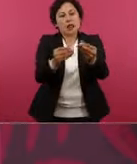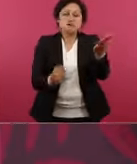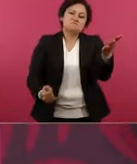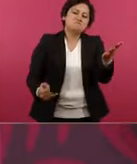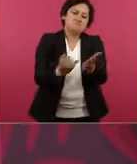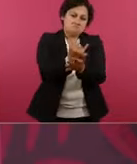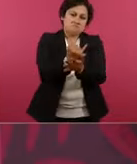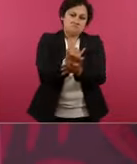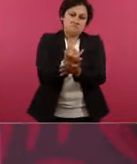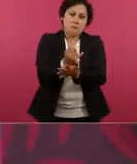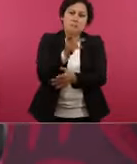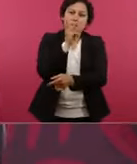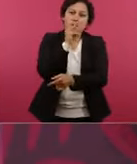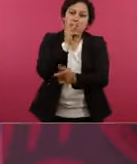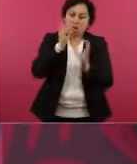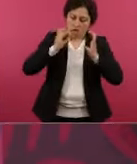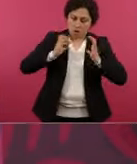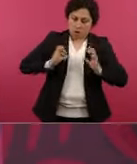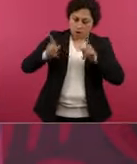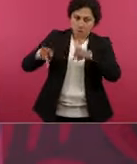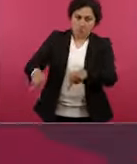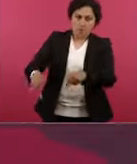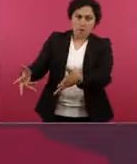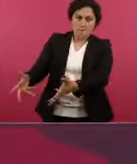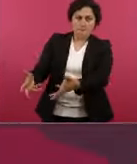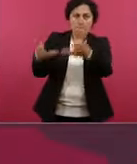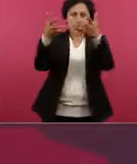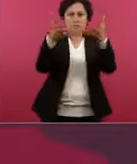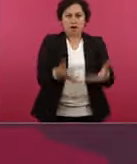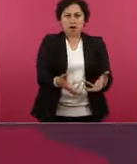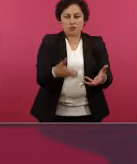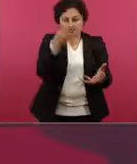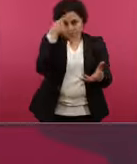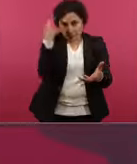para hacerle la prueba